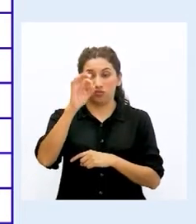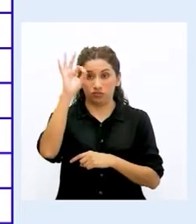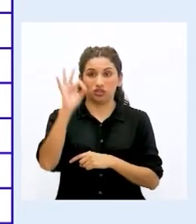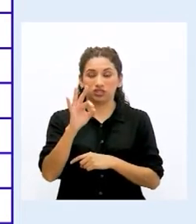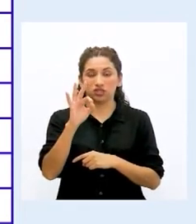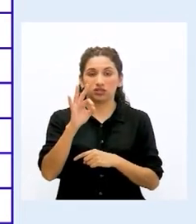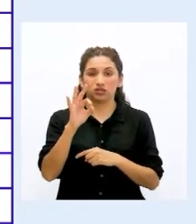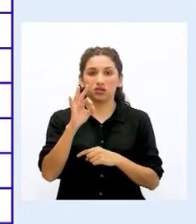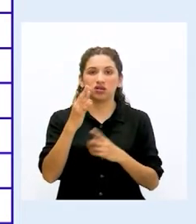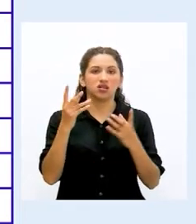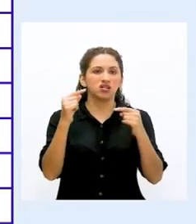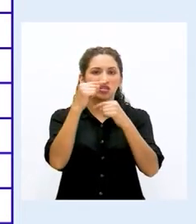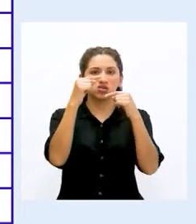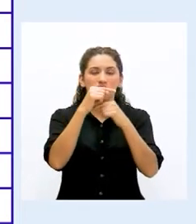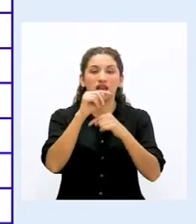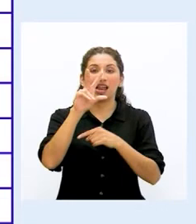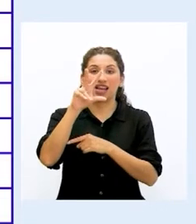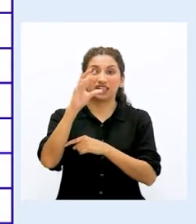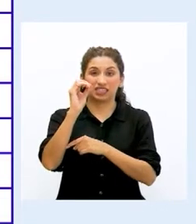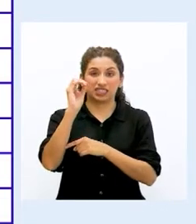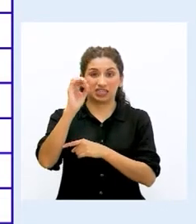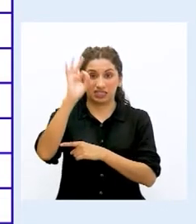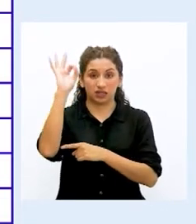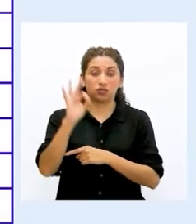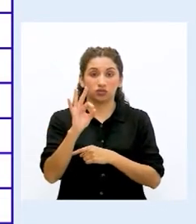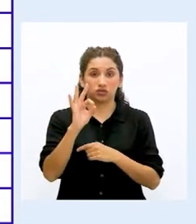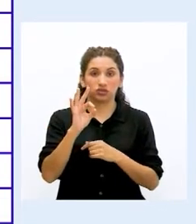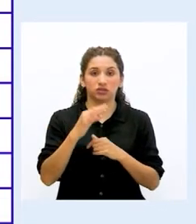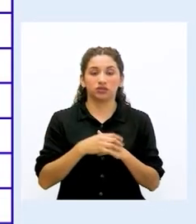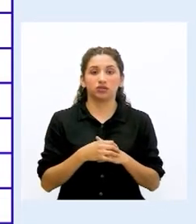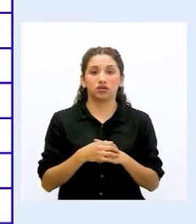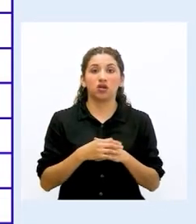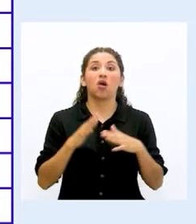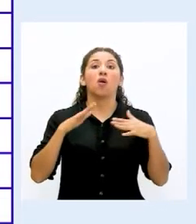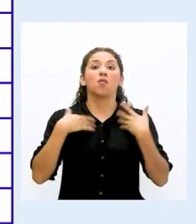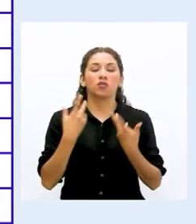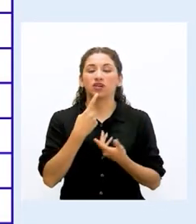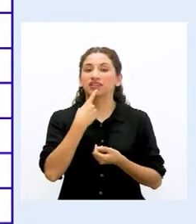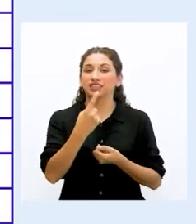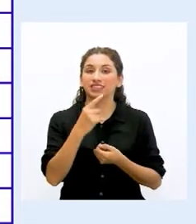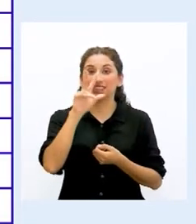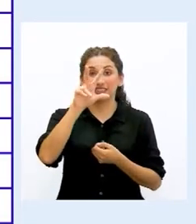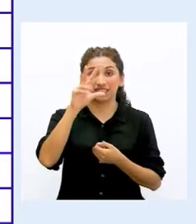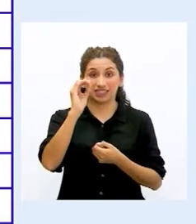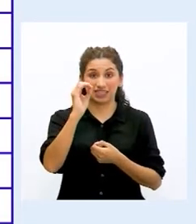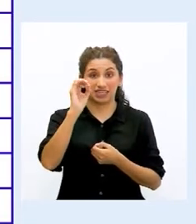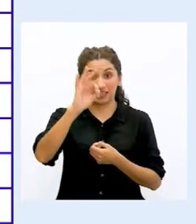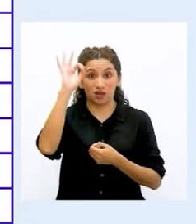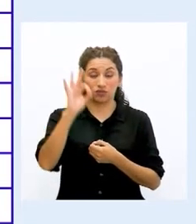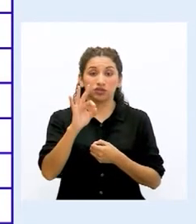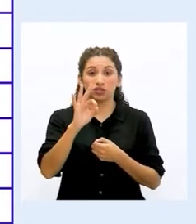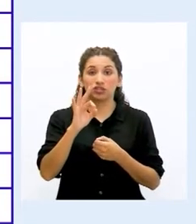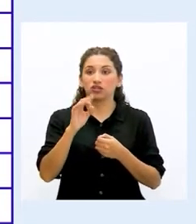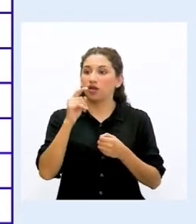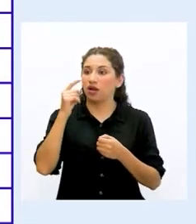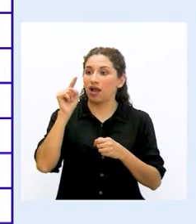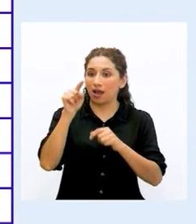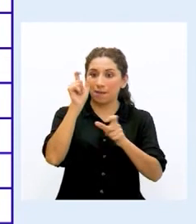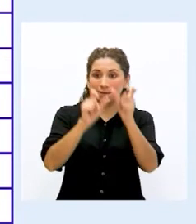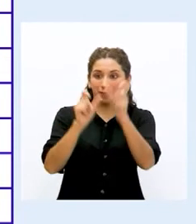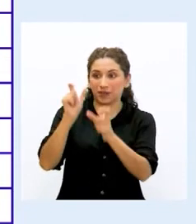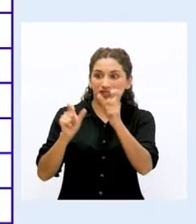lo que resulta 30%. Podemos decir que el 30% de las personas